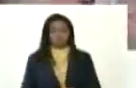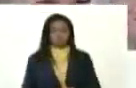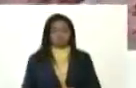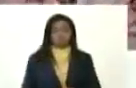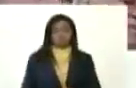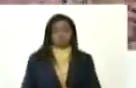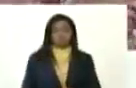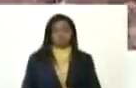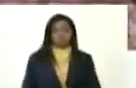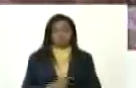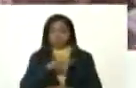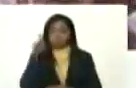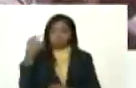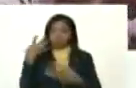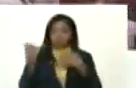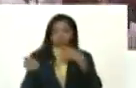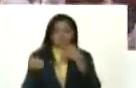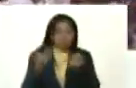¿Me han entendido?